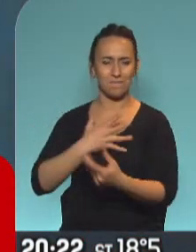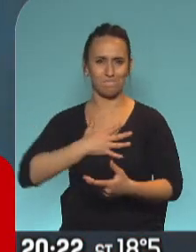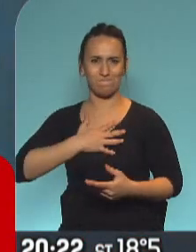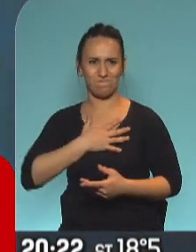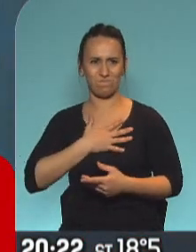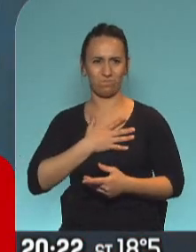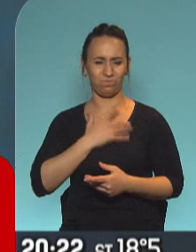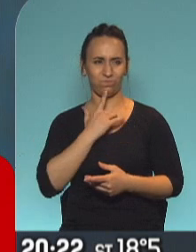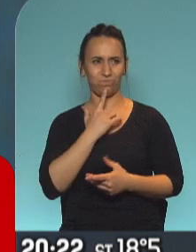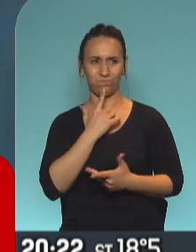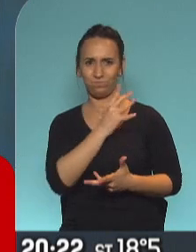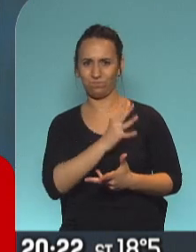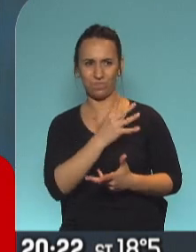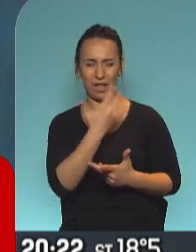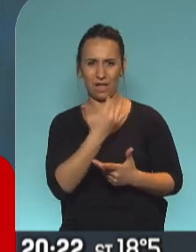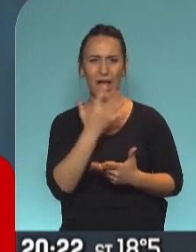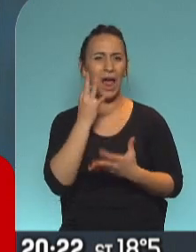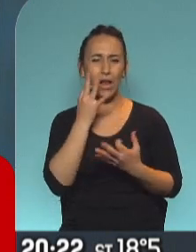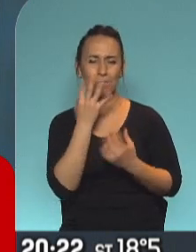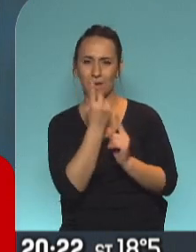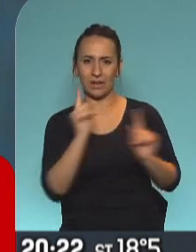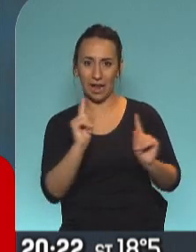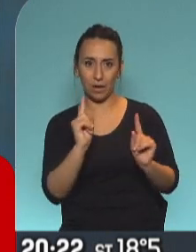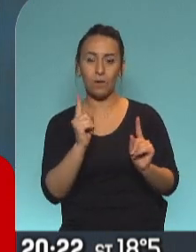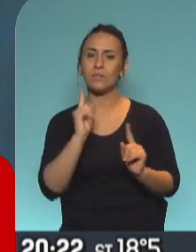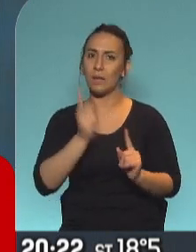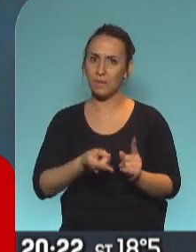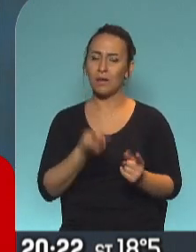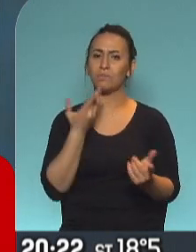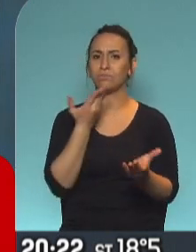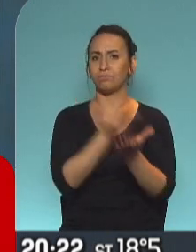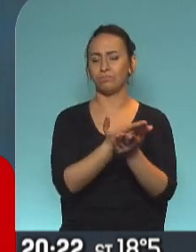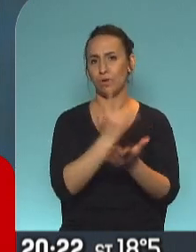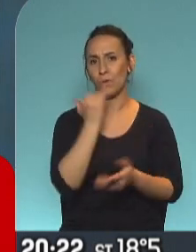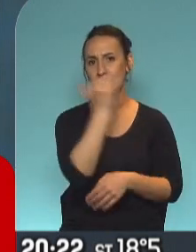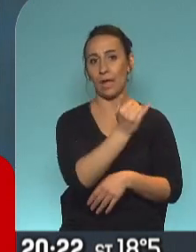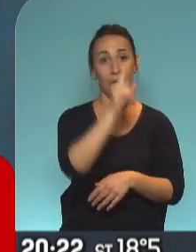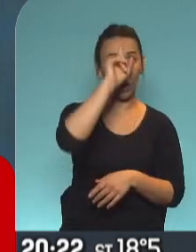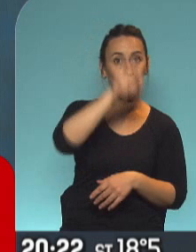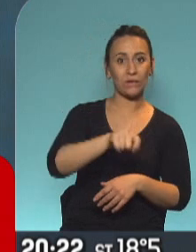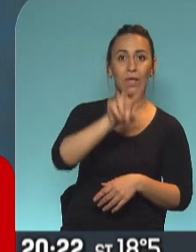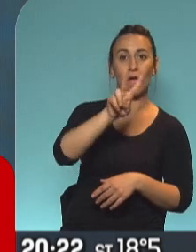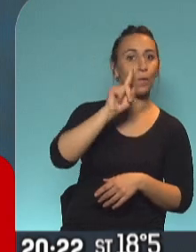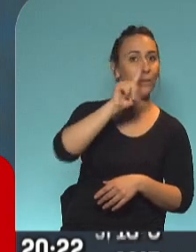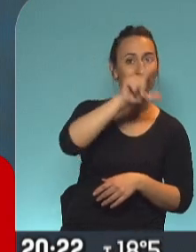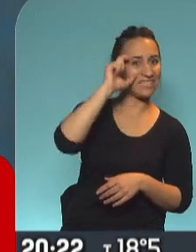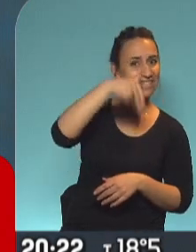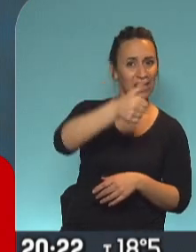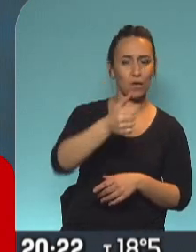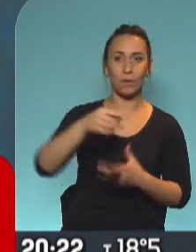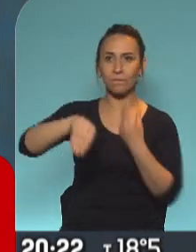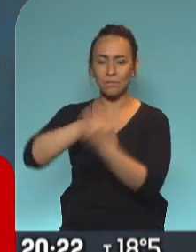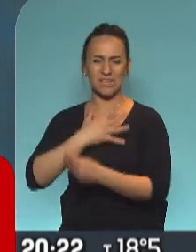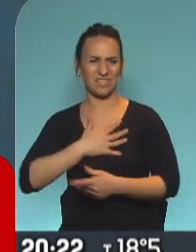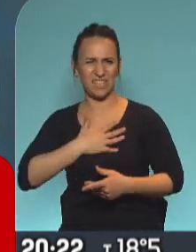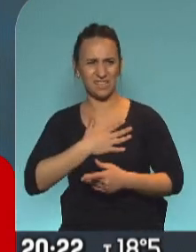incluso una presentación radicada al juez Villena, ¿verdad? Sí, claro. De sentirse espiados, lo